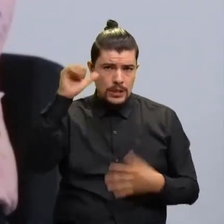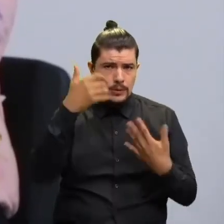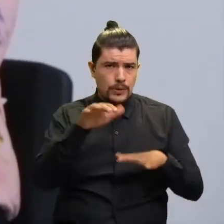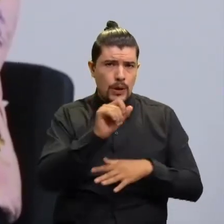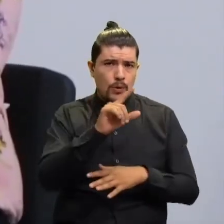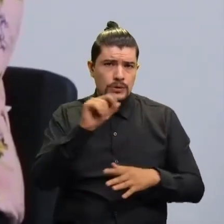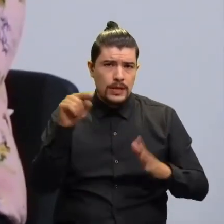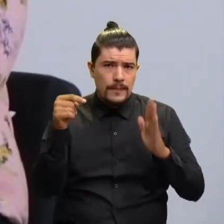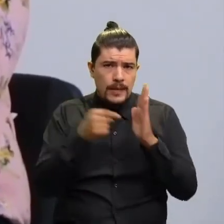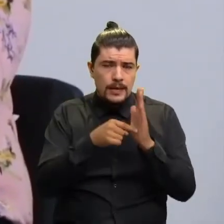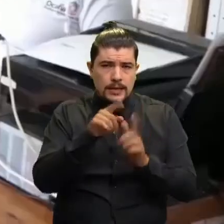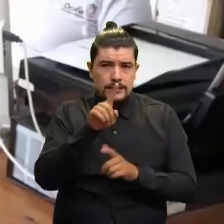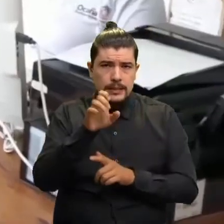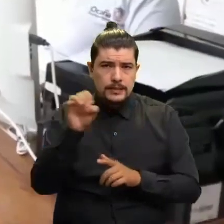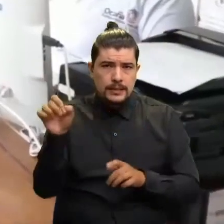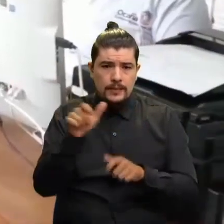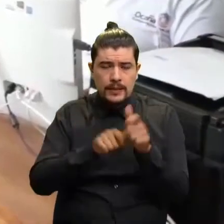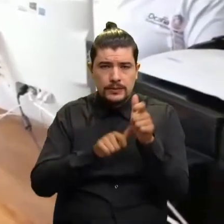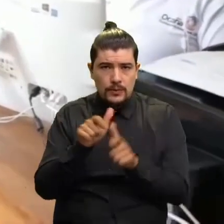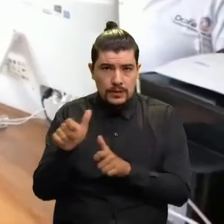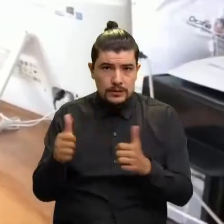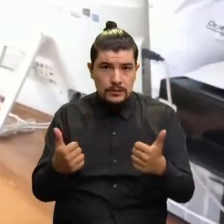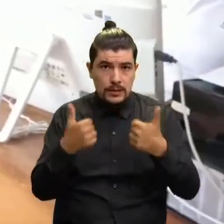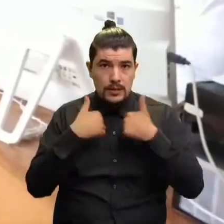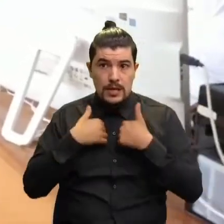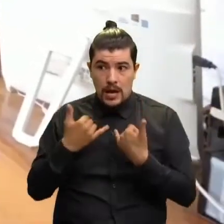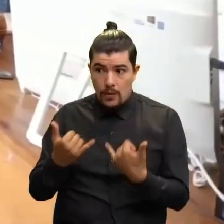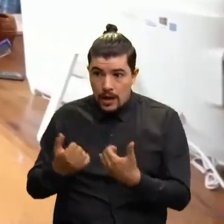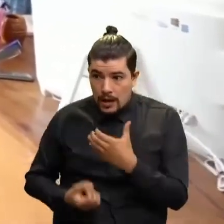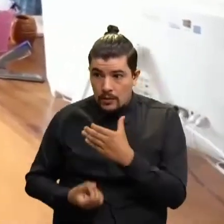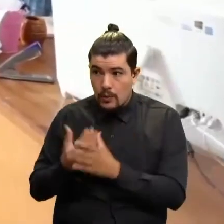y se espera que con esta nueva convocatoria sean inscritos más de 10.000 habitantes.